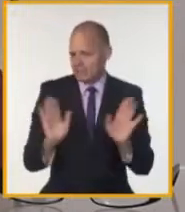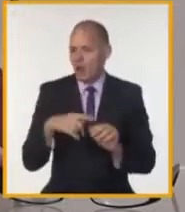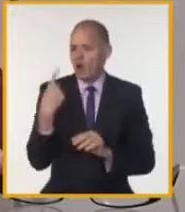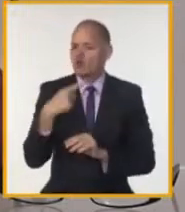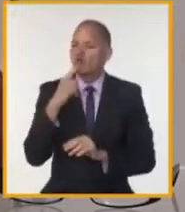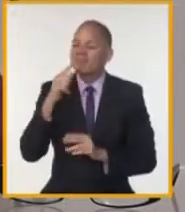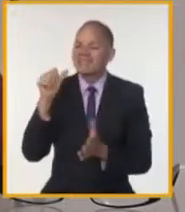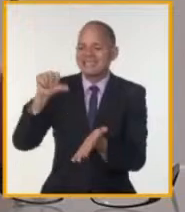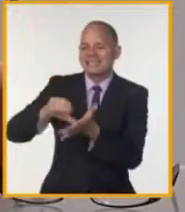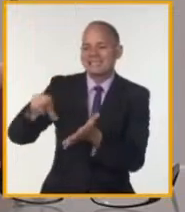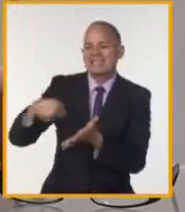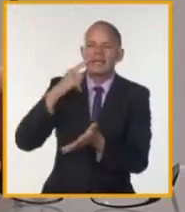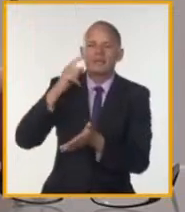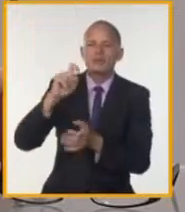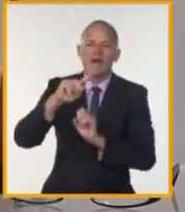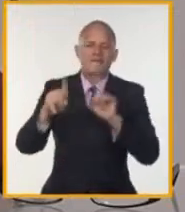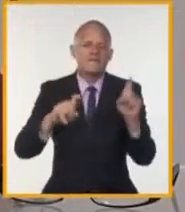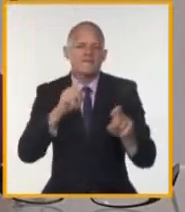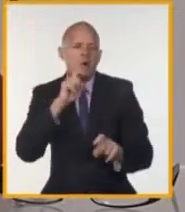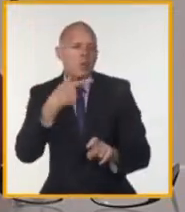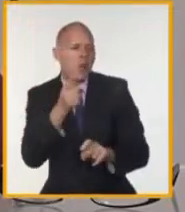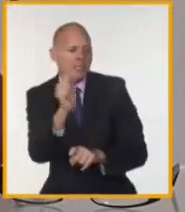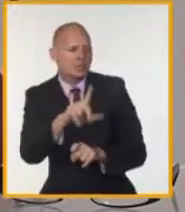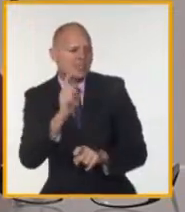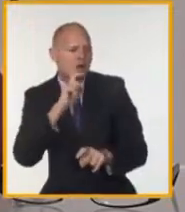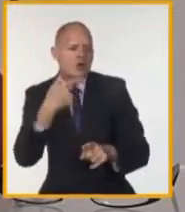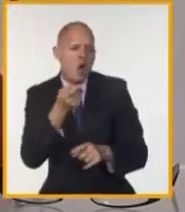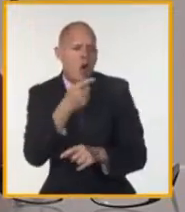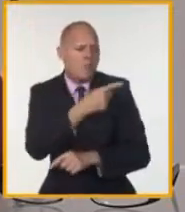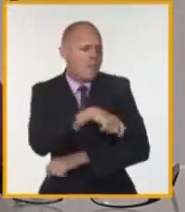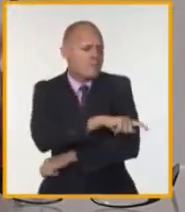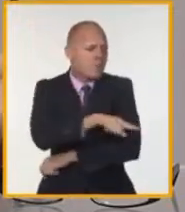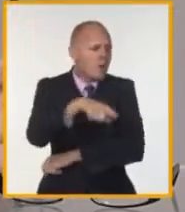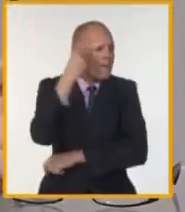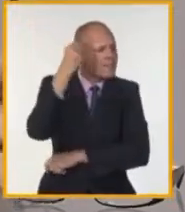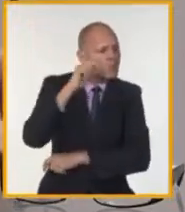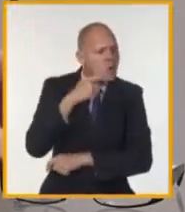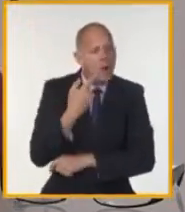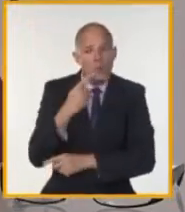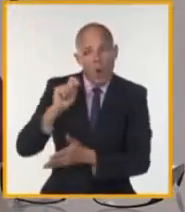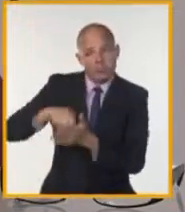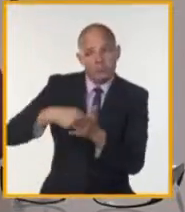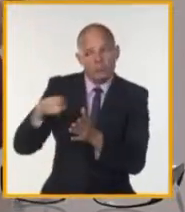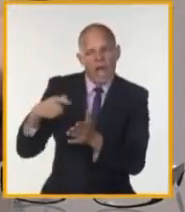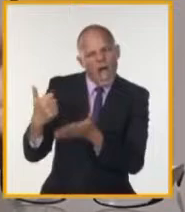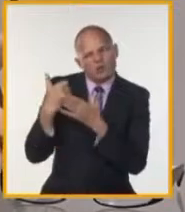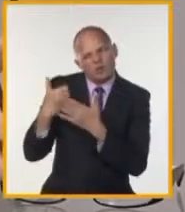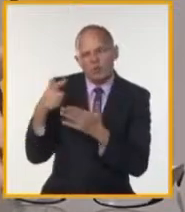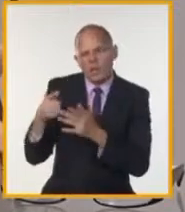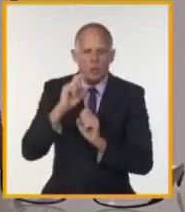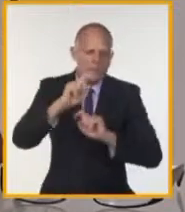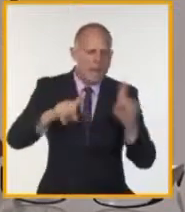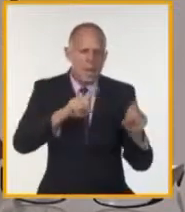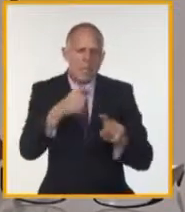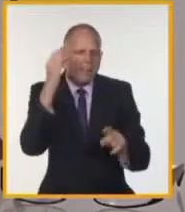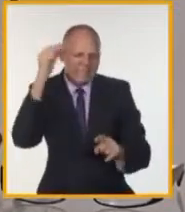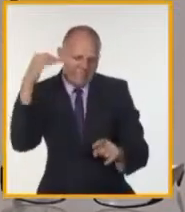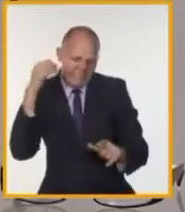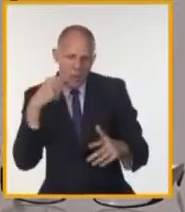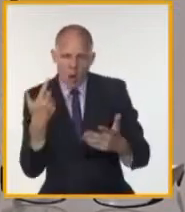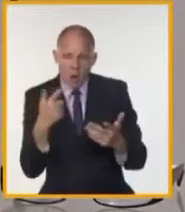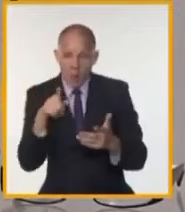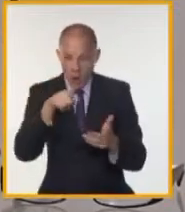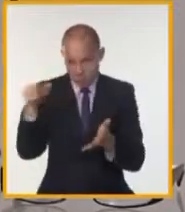para ver también de todos estos servicios que estamos hablando aquí, cómo vale solución a la problemática. Nosotros hemos oído clientes, la empresa tiene clientes, el chofer para nosotros es un cliente